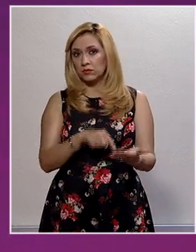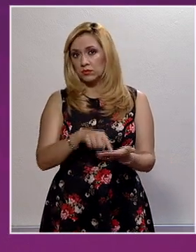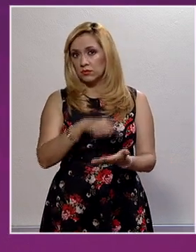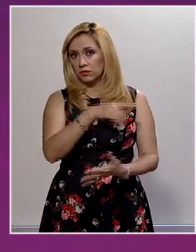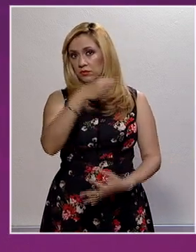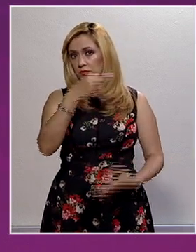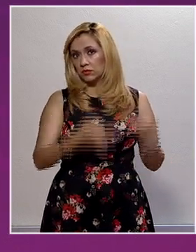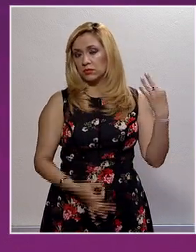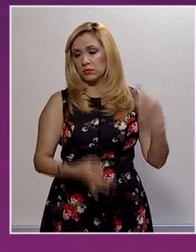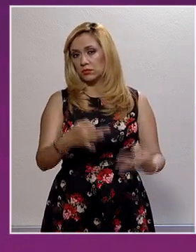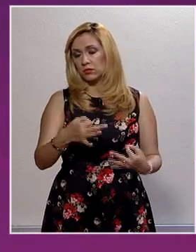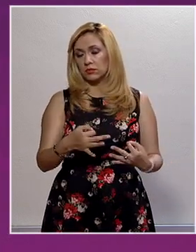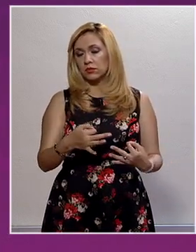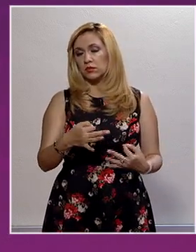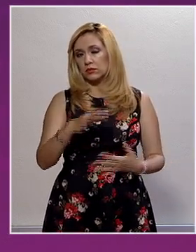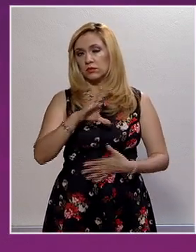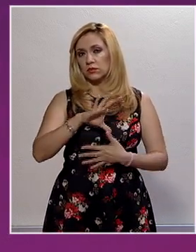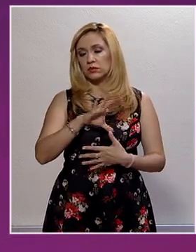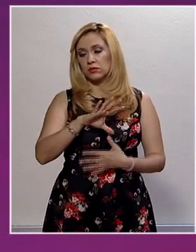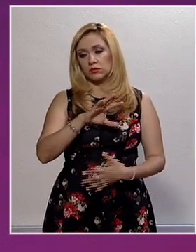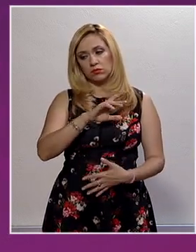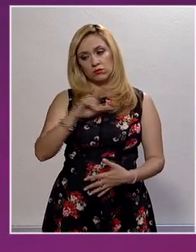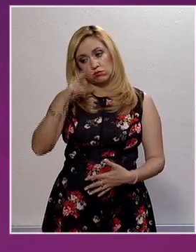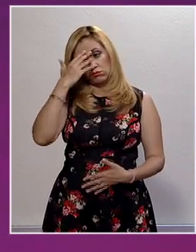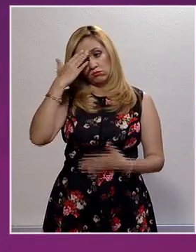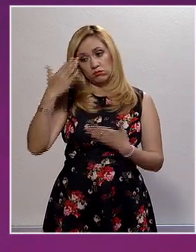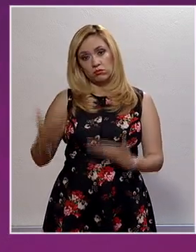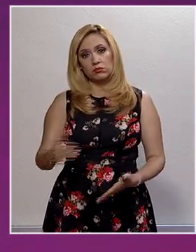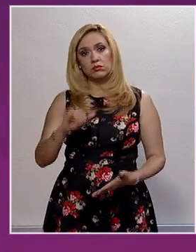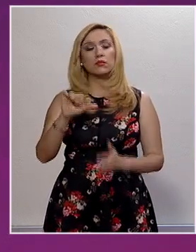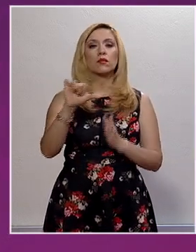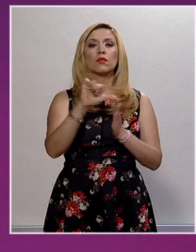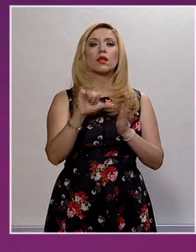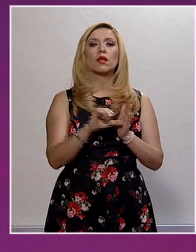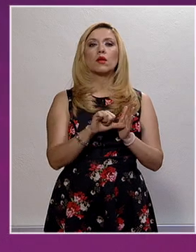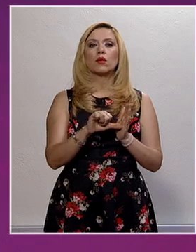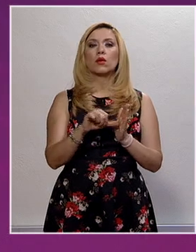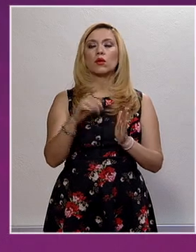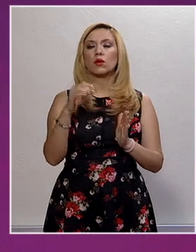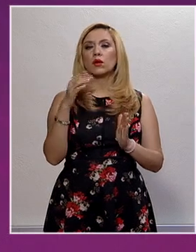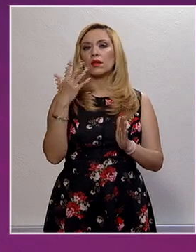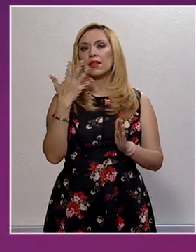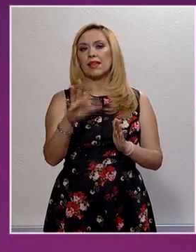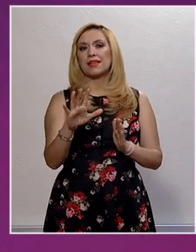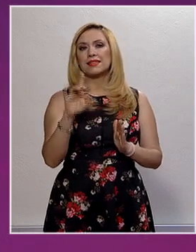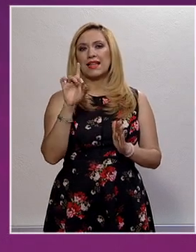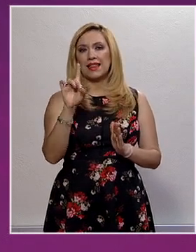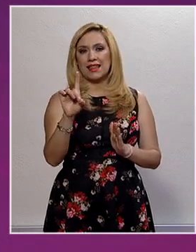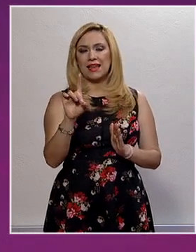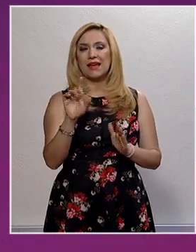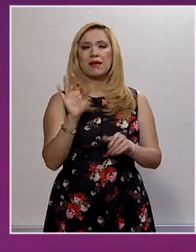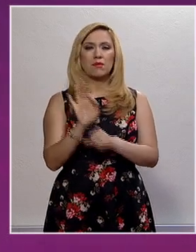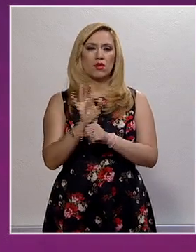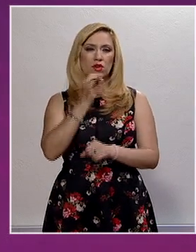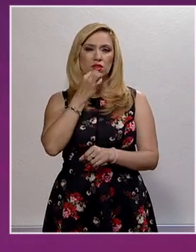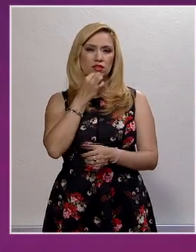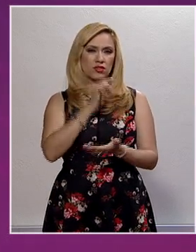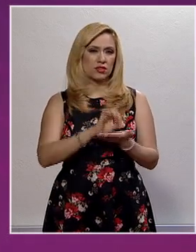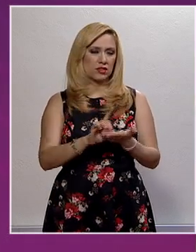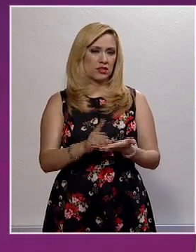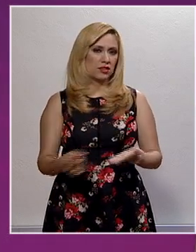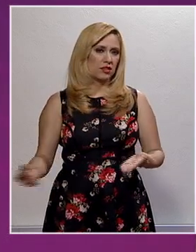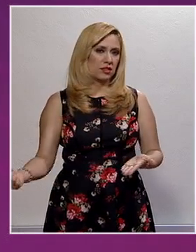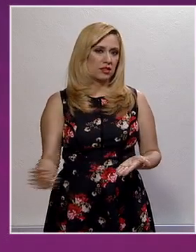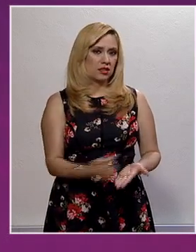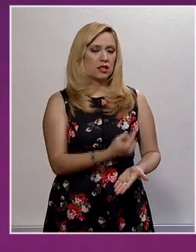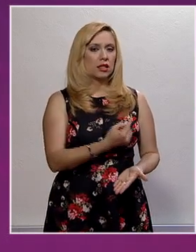Corte Interamericana reconoció en ese caso que el artículo 19, que es que le protege los derechos de la niñez y exige que los